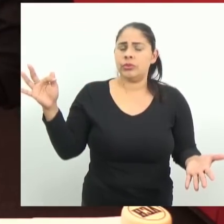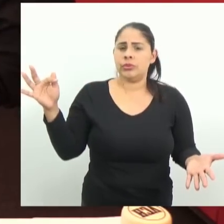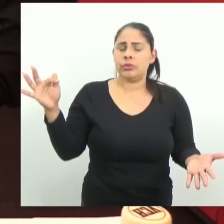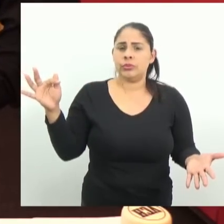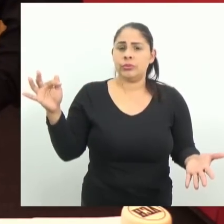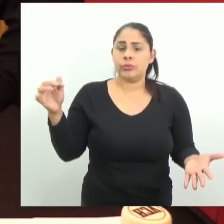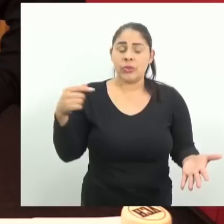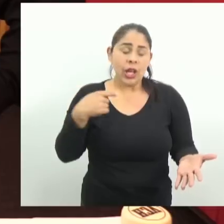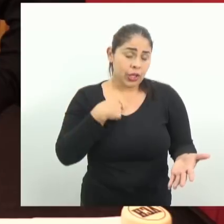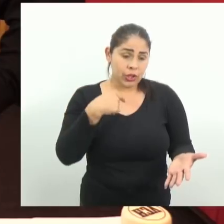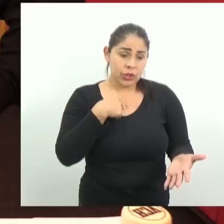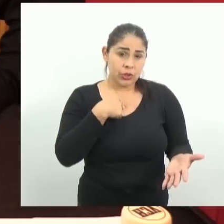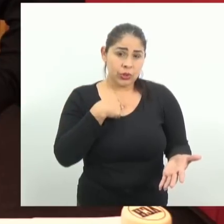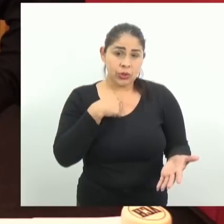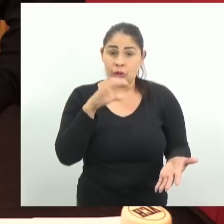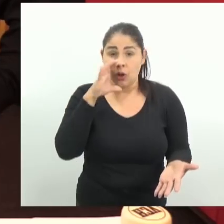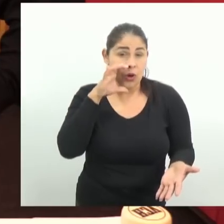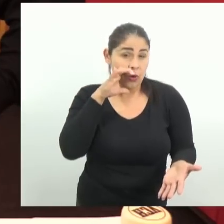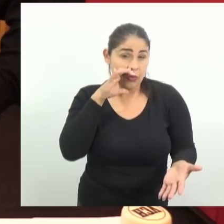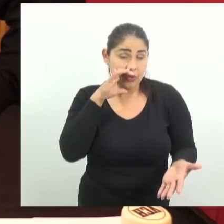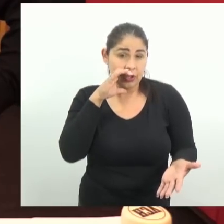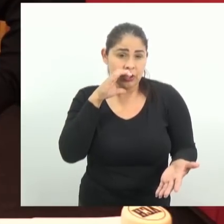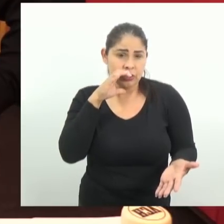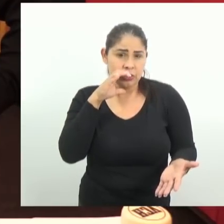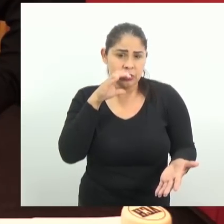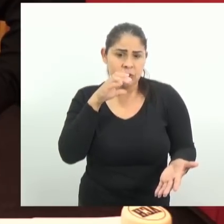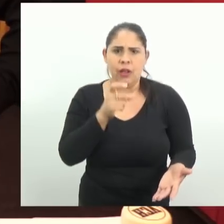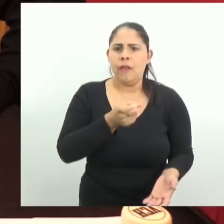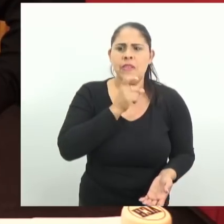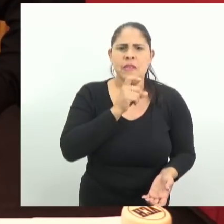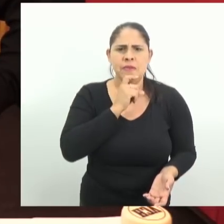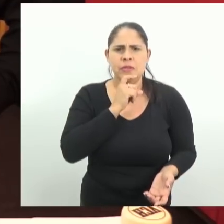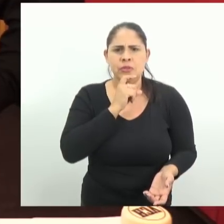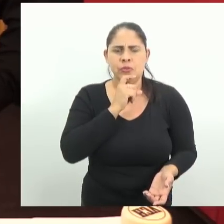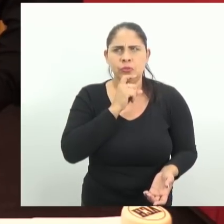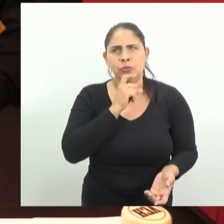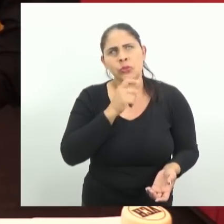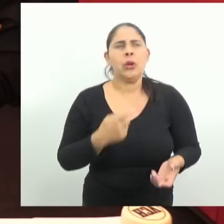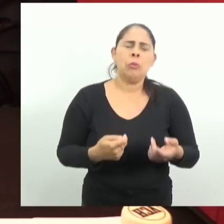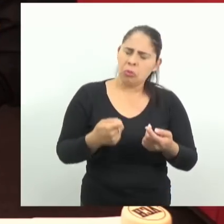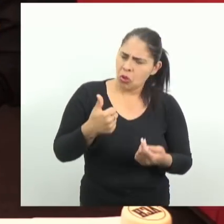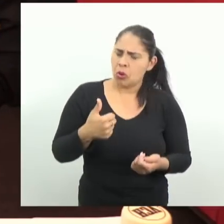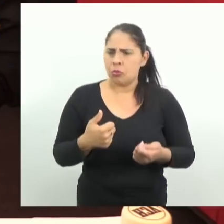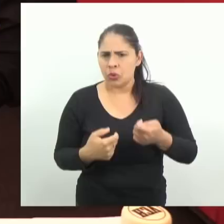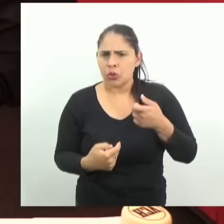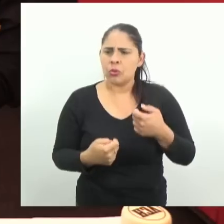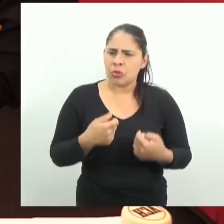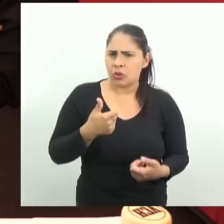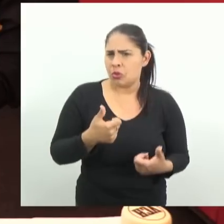Y os confieso una cosa, nunca fue tan difícil, pero cuando me